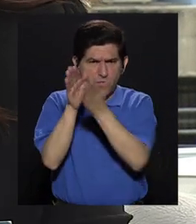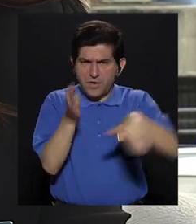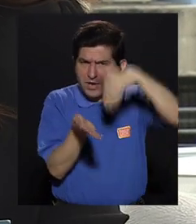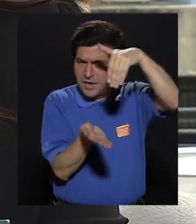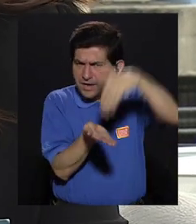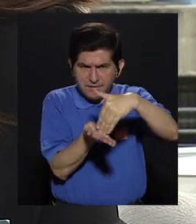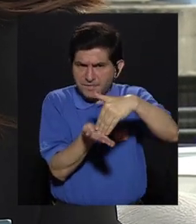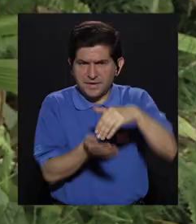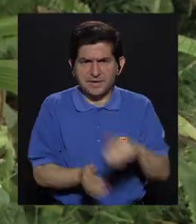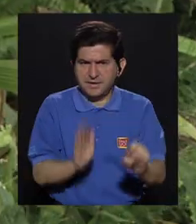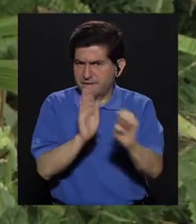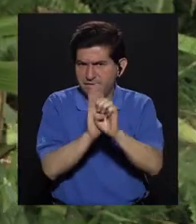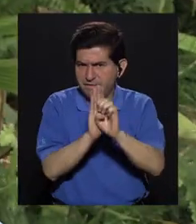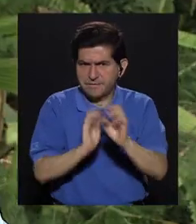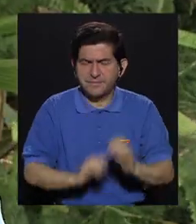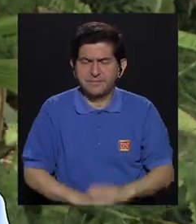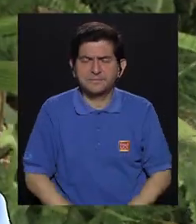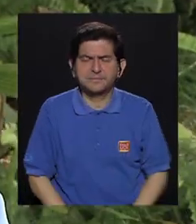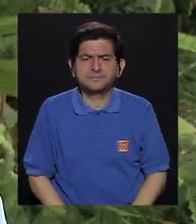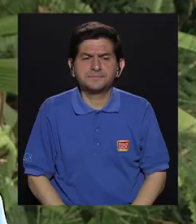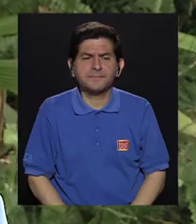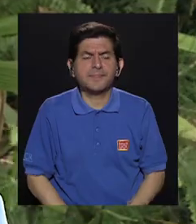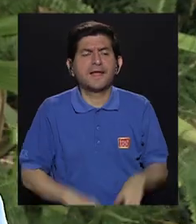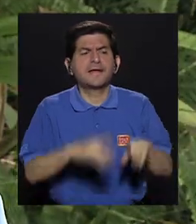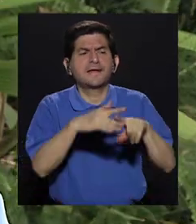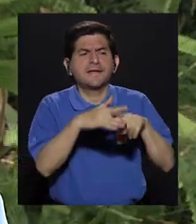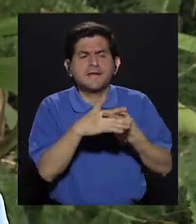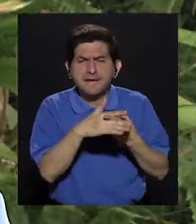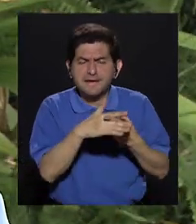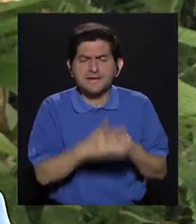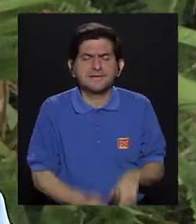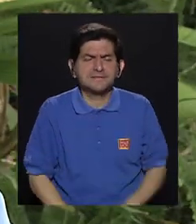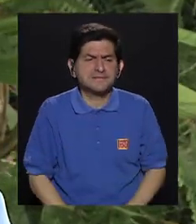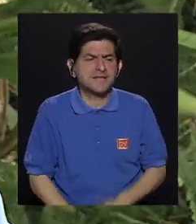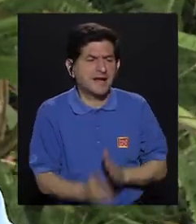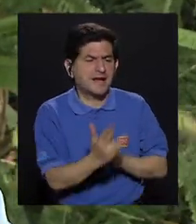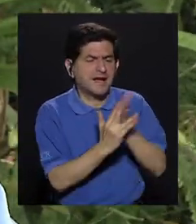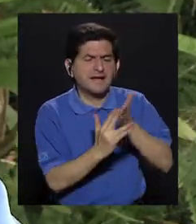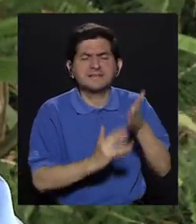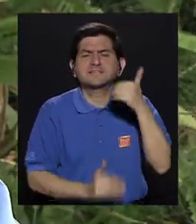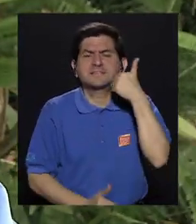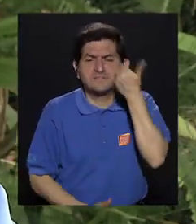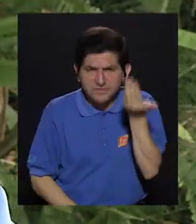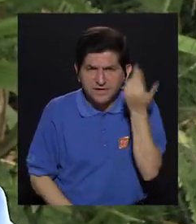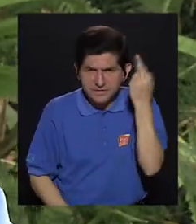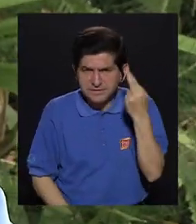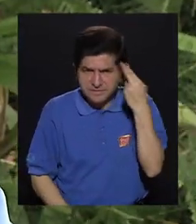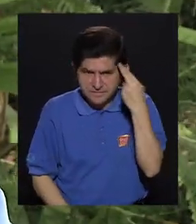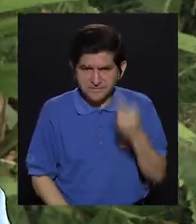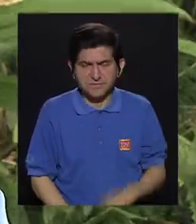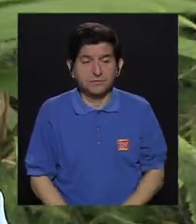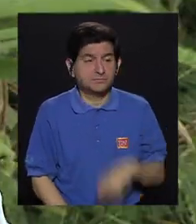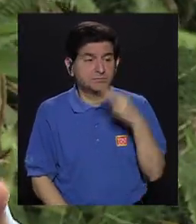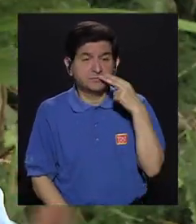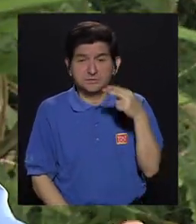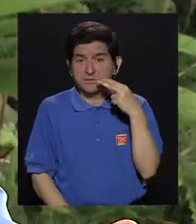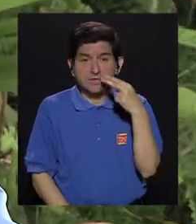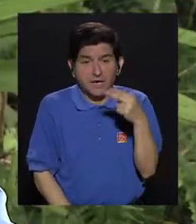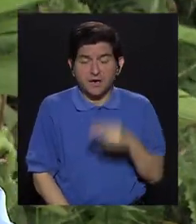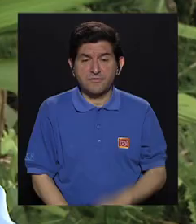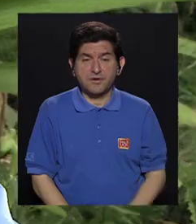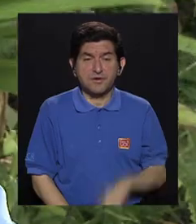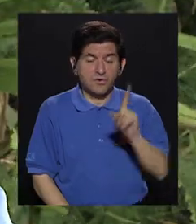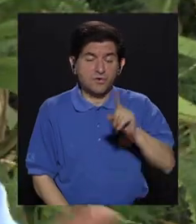Valle Central, por ejemplo. Básicamente se inicia por facilidad de acceso, en primer lugar. El cigarrillo es